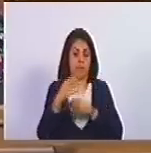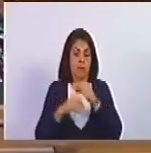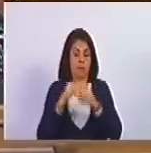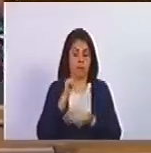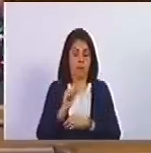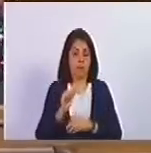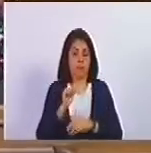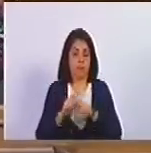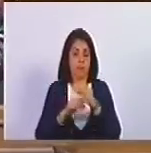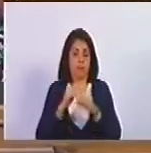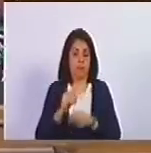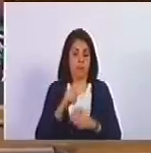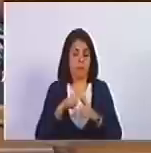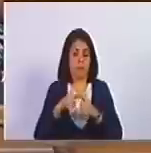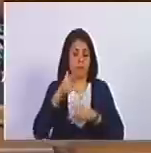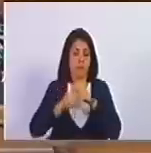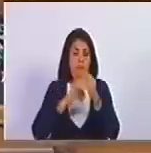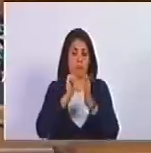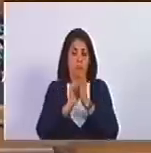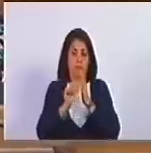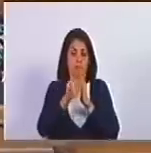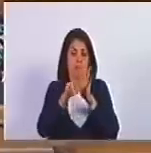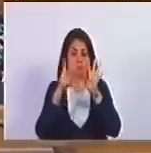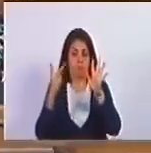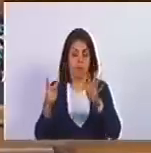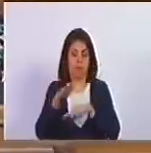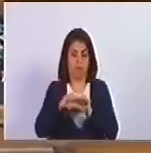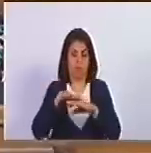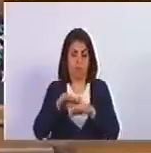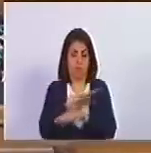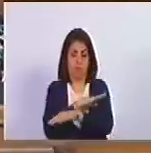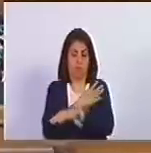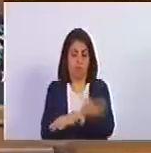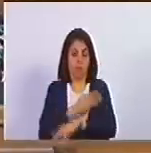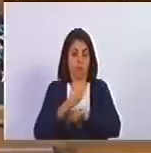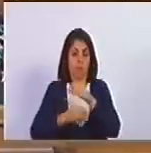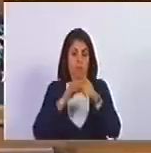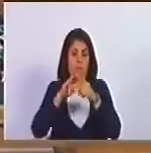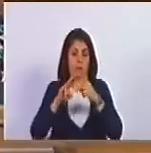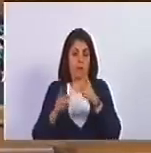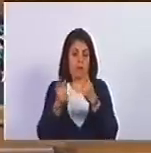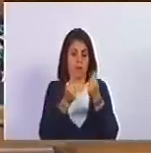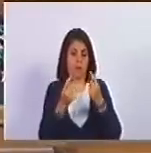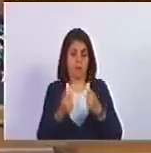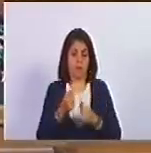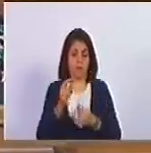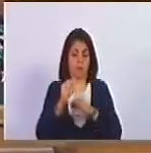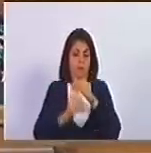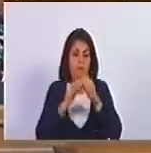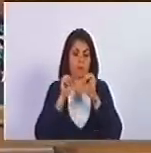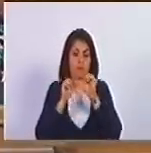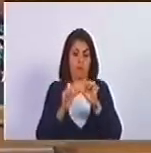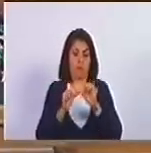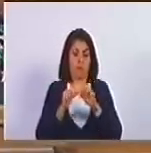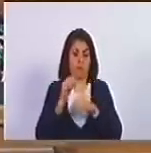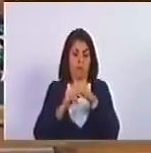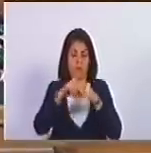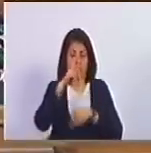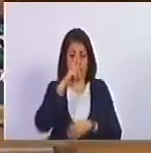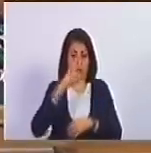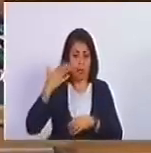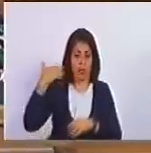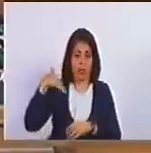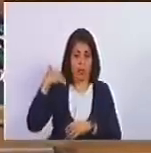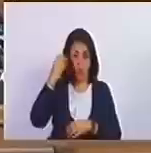Artículo 37. El Ministerio del Poder Popular con competencia en materia de economía y finanzas establecerá anualmente, previa